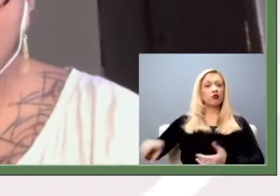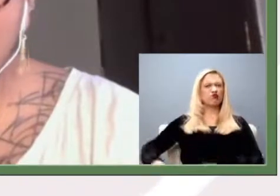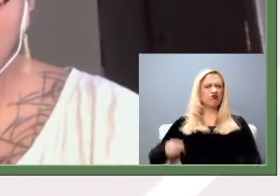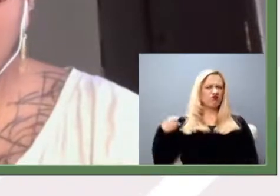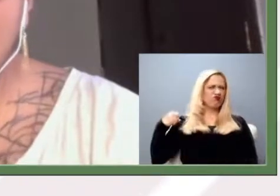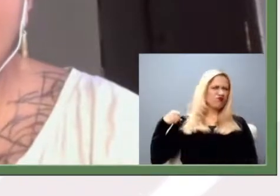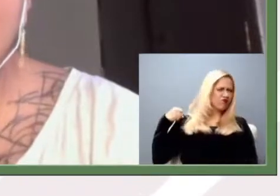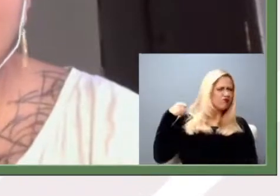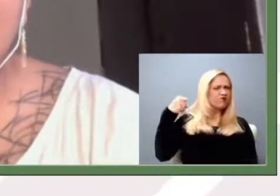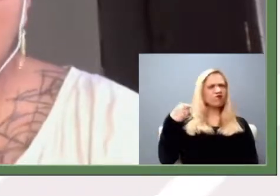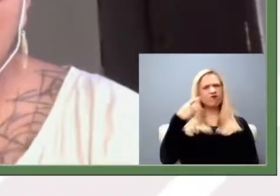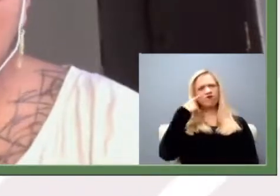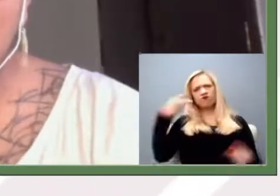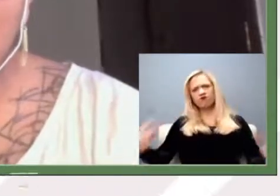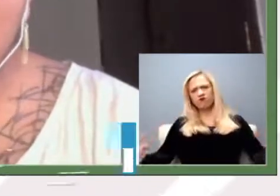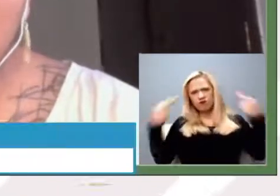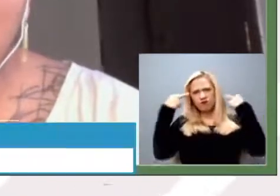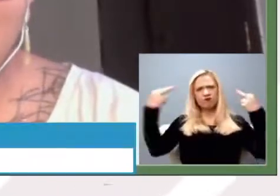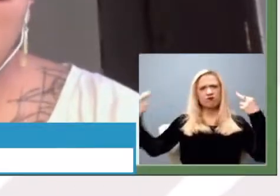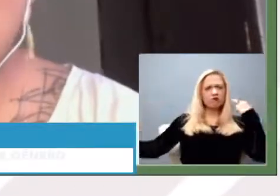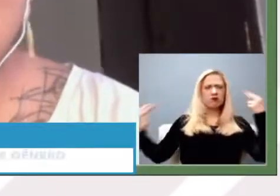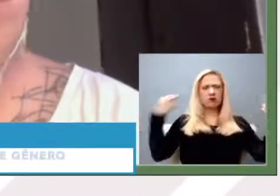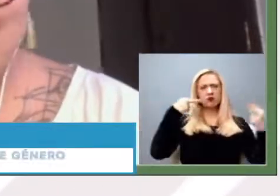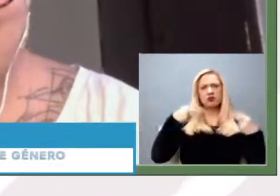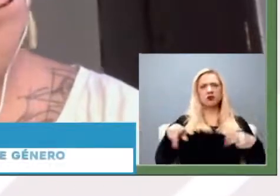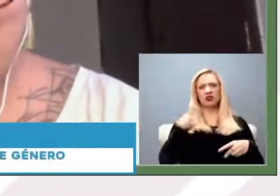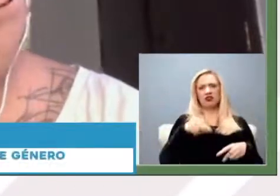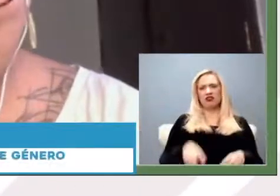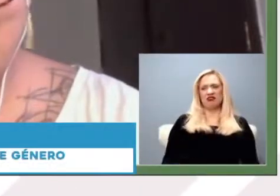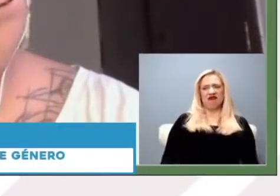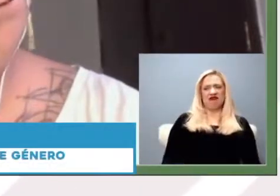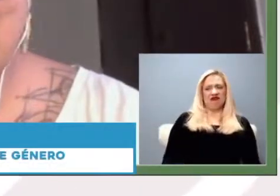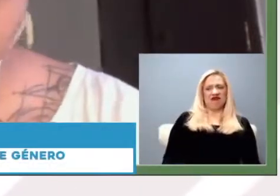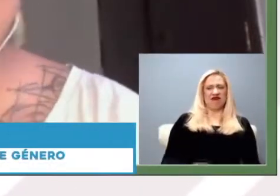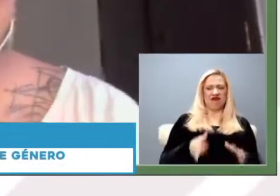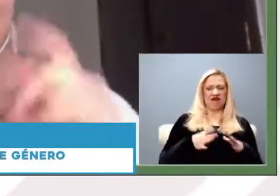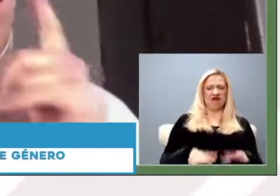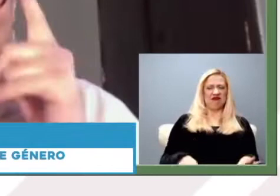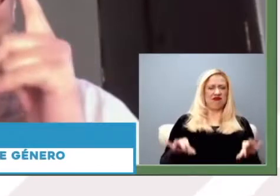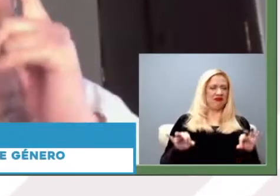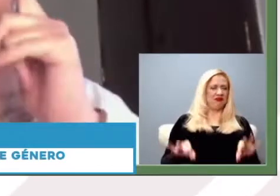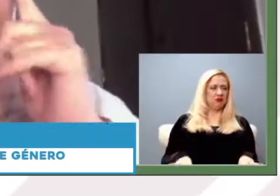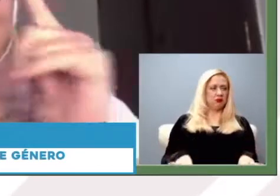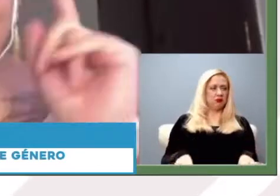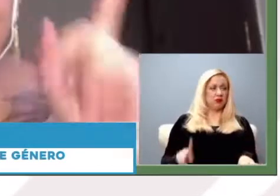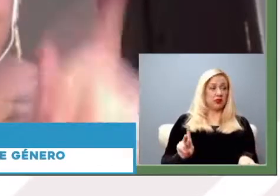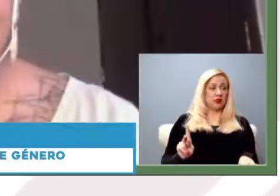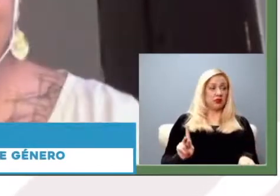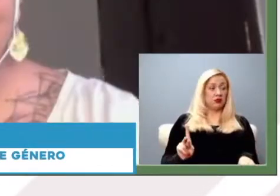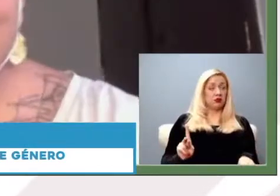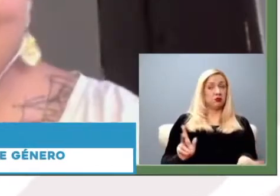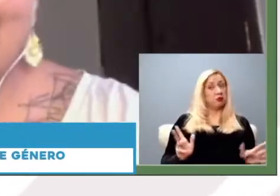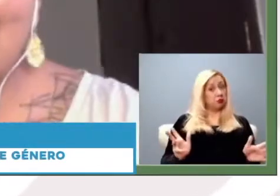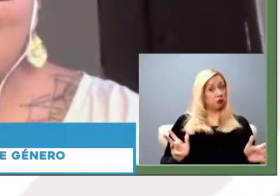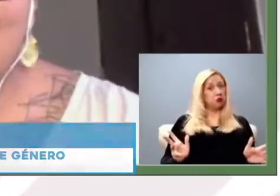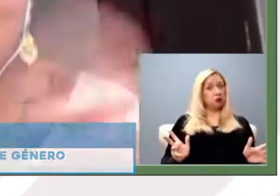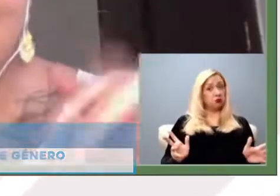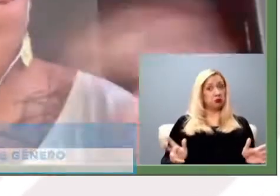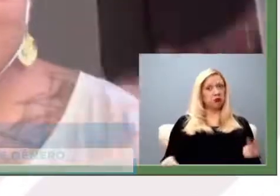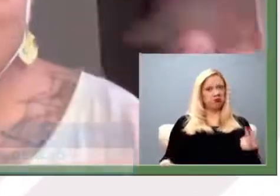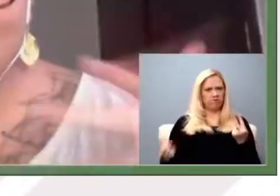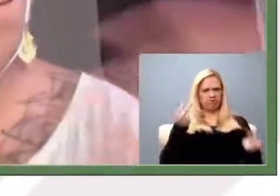a la vista, y si está generando incomodidad es porque está haciendo su trabajo, ¿no? Es decir, está cuestionando la verdad y